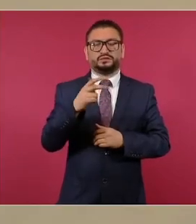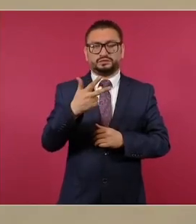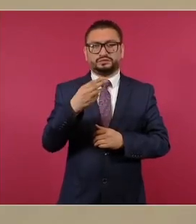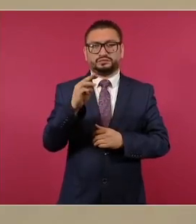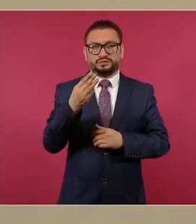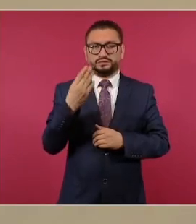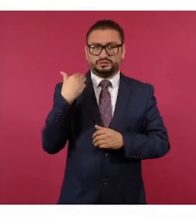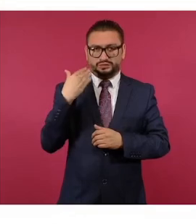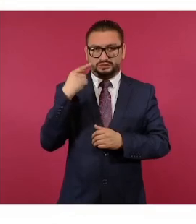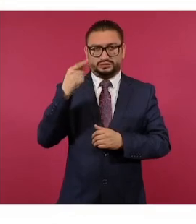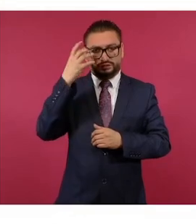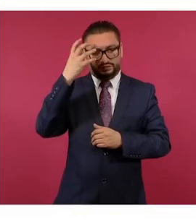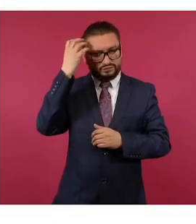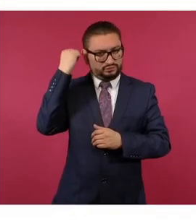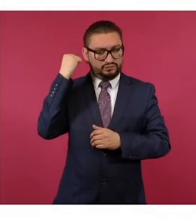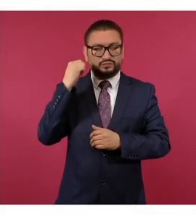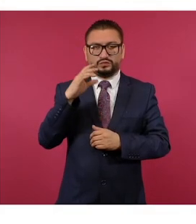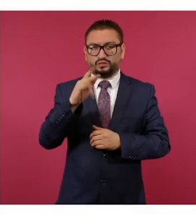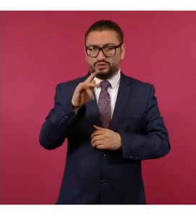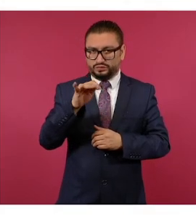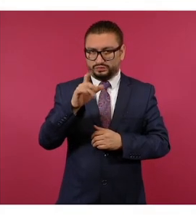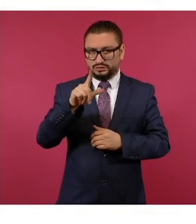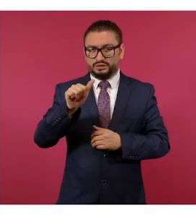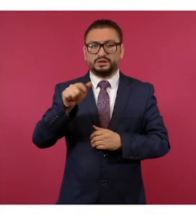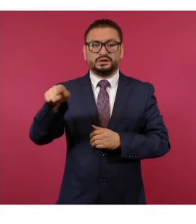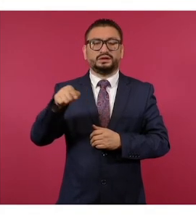en Cuautla, Morelos. De acuerdo con las